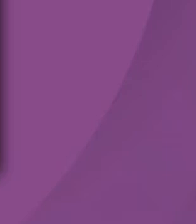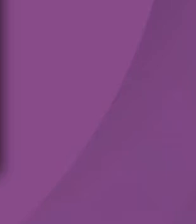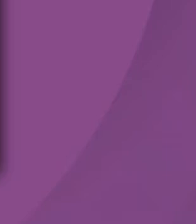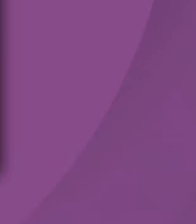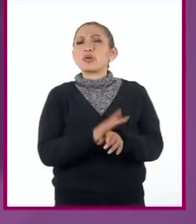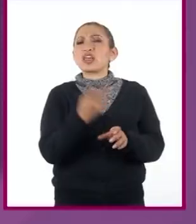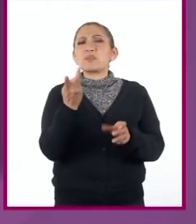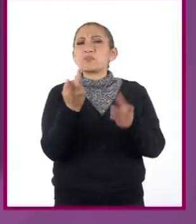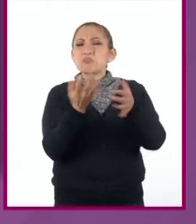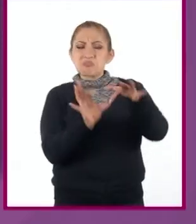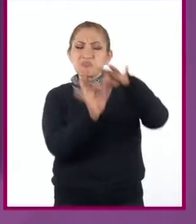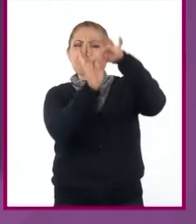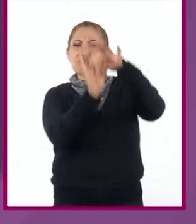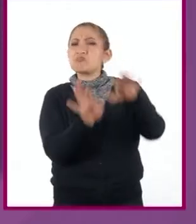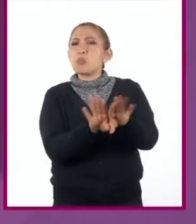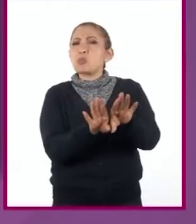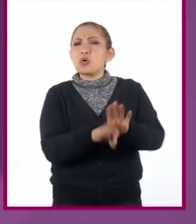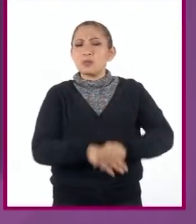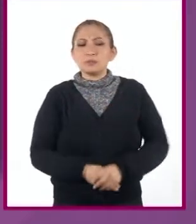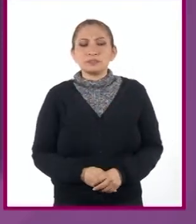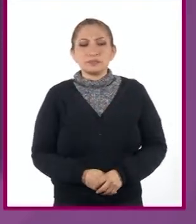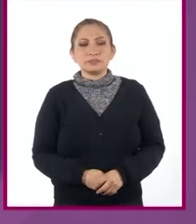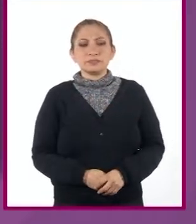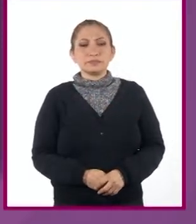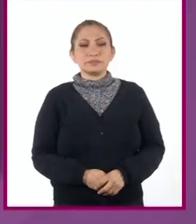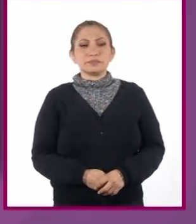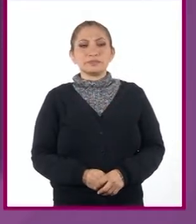¿Por qué ocurre esto?